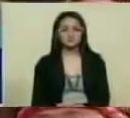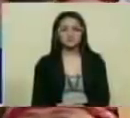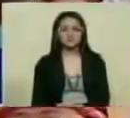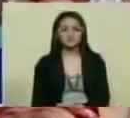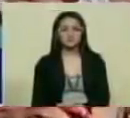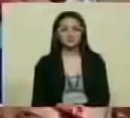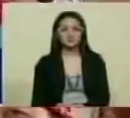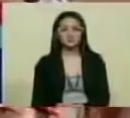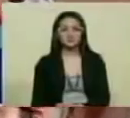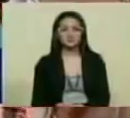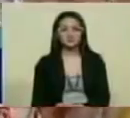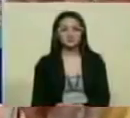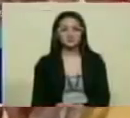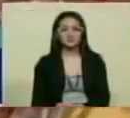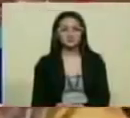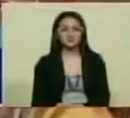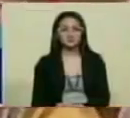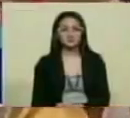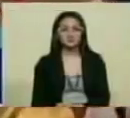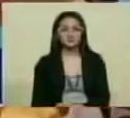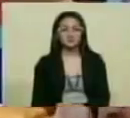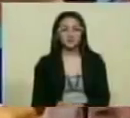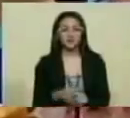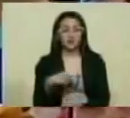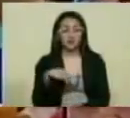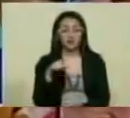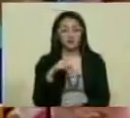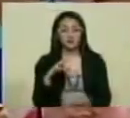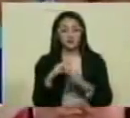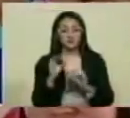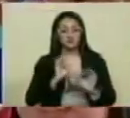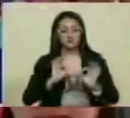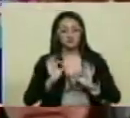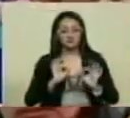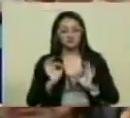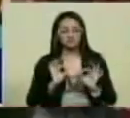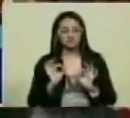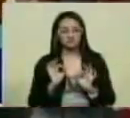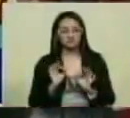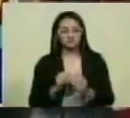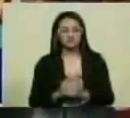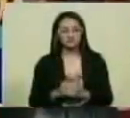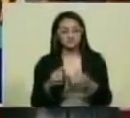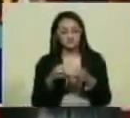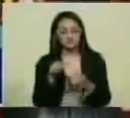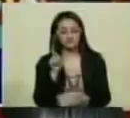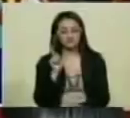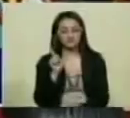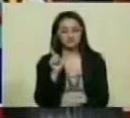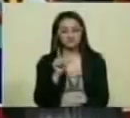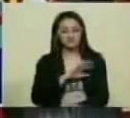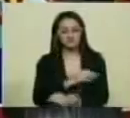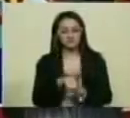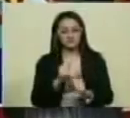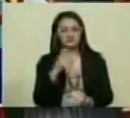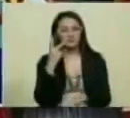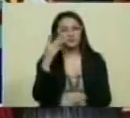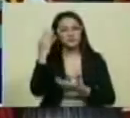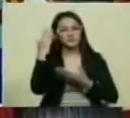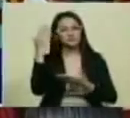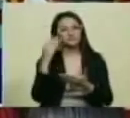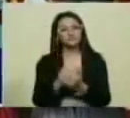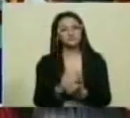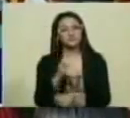Y nosotros nos preparamos tranquilamente, el Partido Socialista Unido de Venezuela, una gran fuerza política. Saludamos a nuestro hermano cónsul